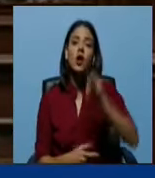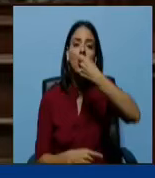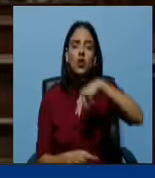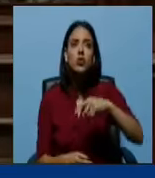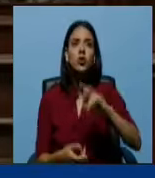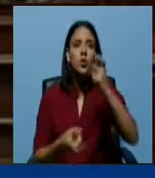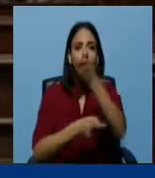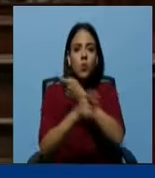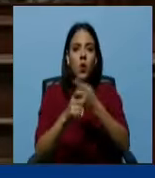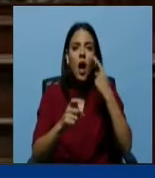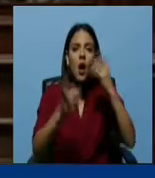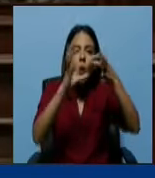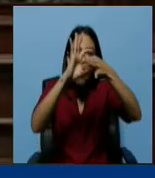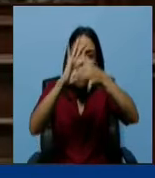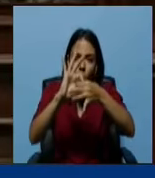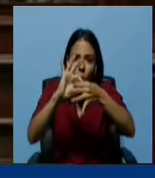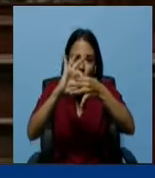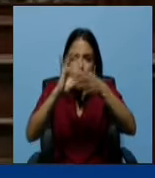Unificación,